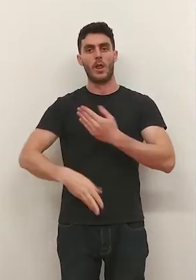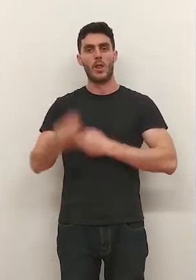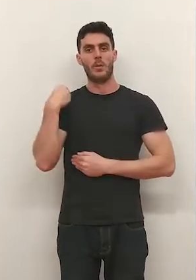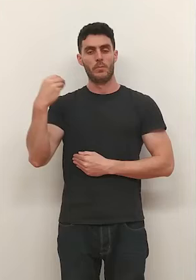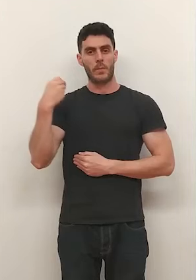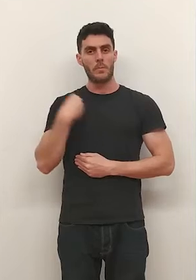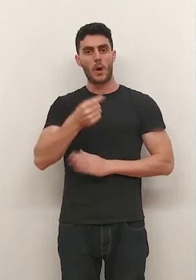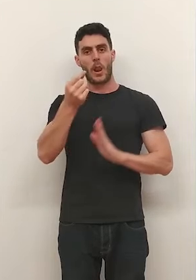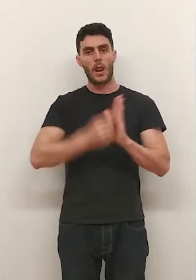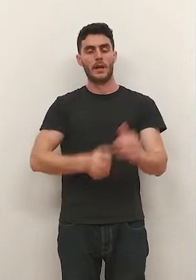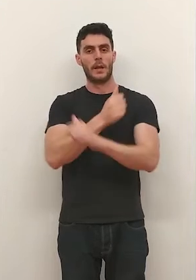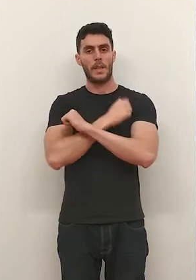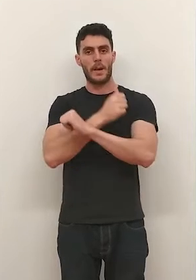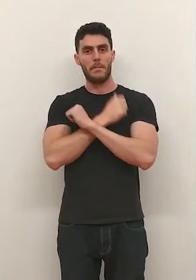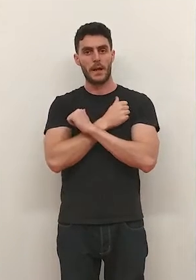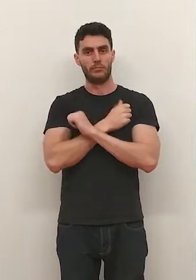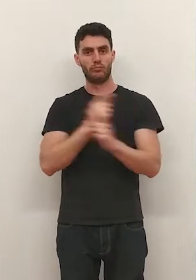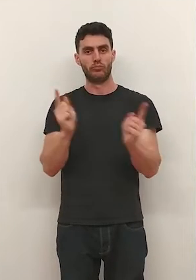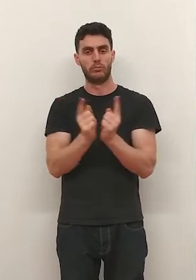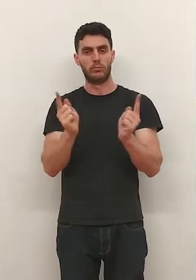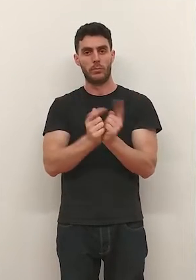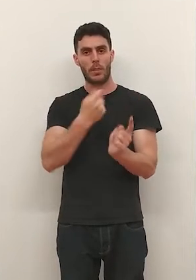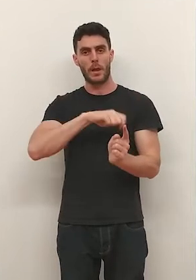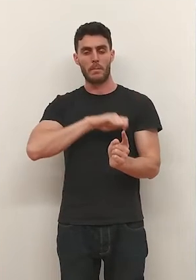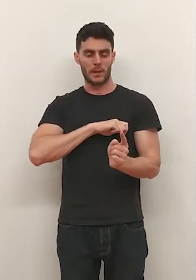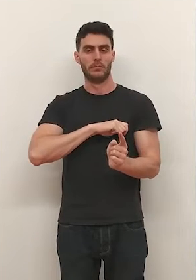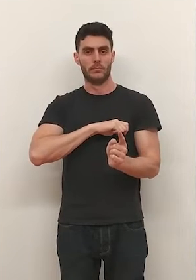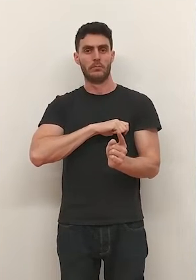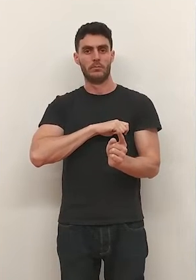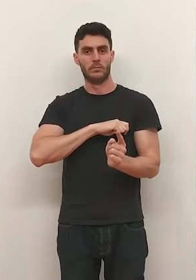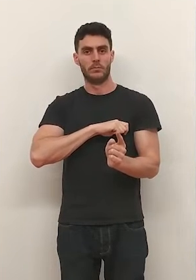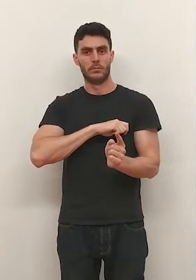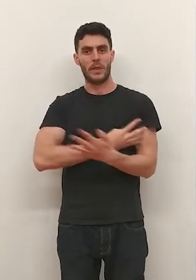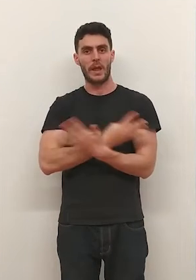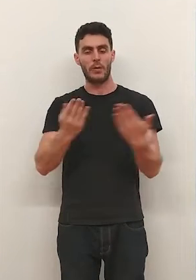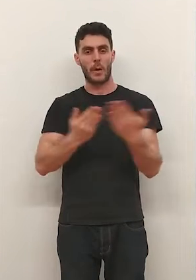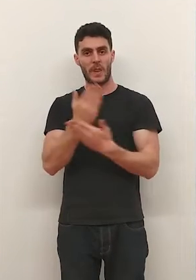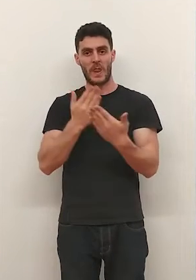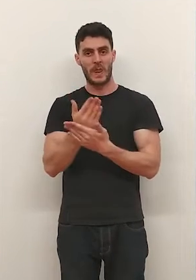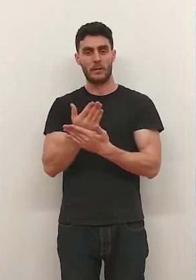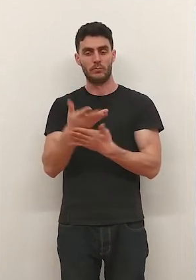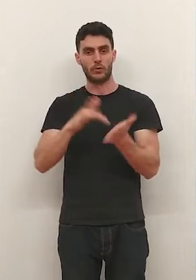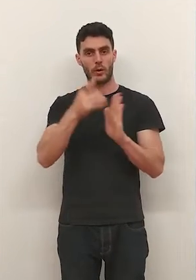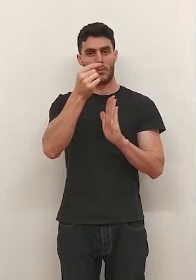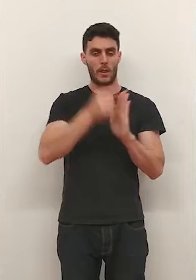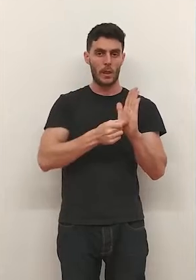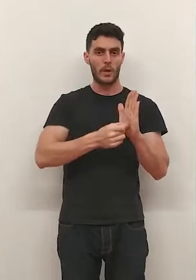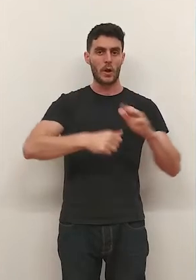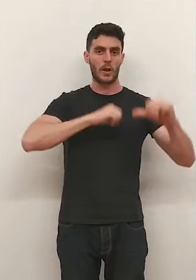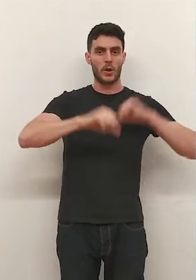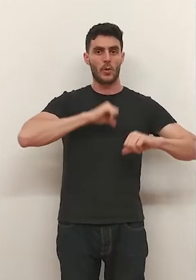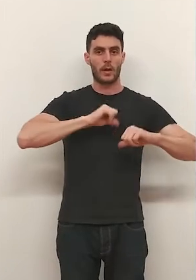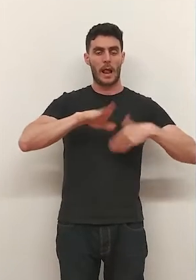colaboración, una de las listas de espera más breves de España, apenas 19 días entre las indicaciones